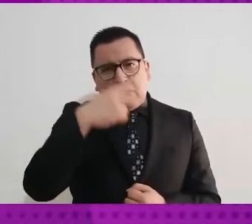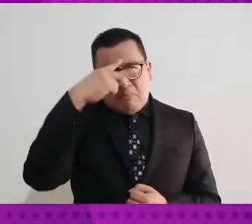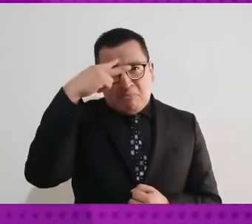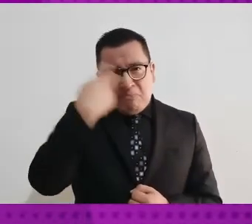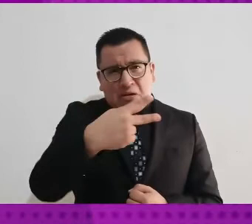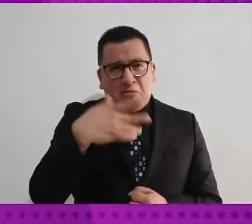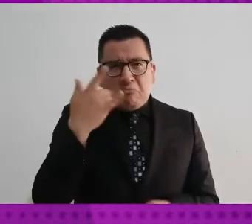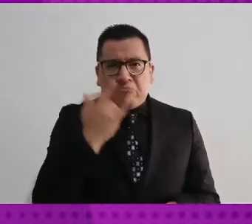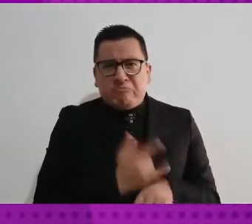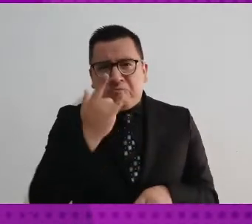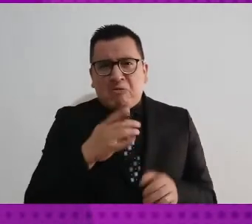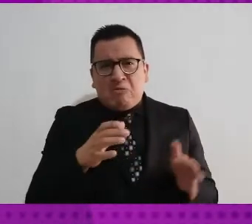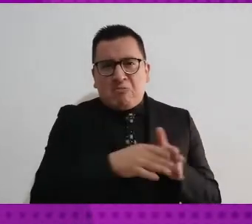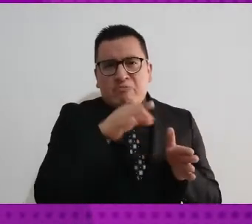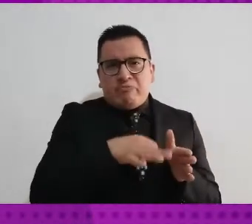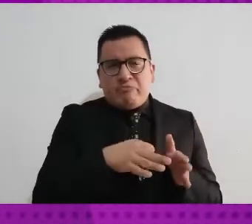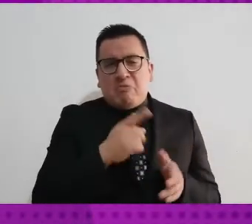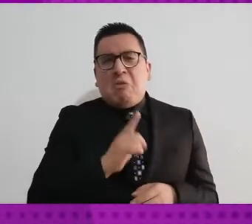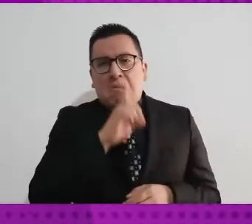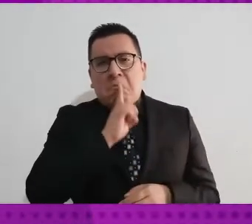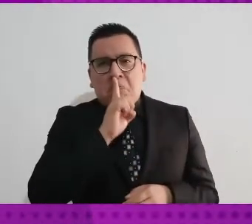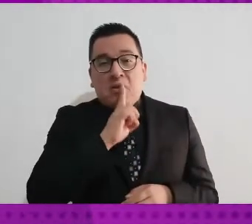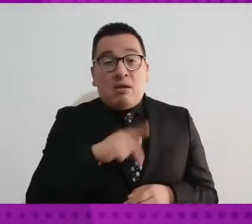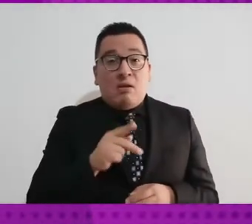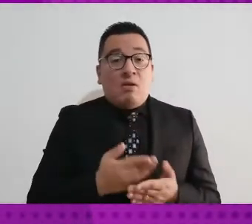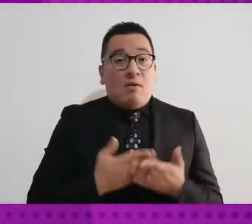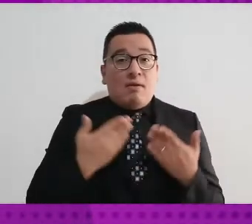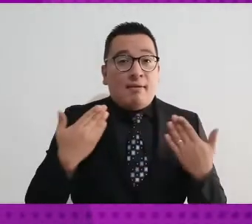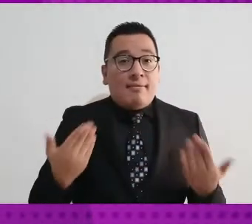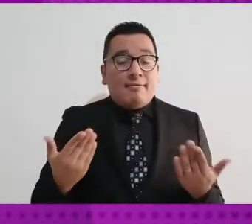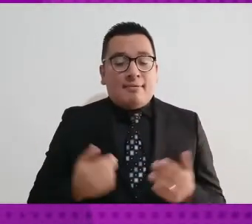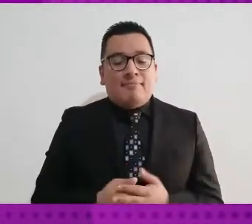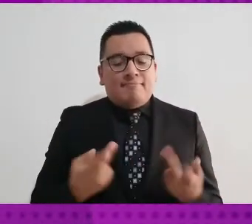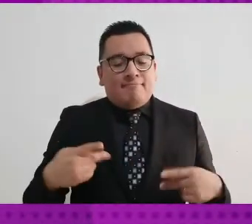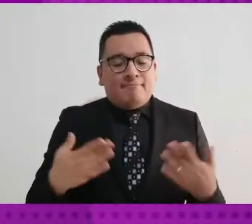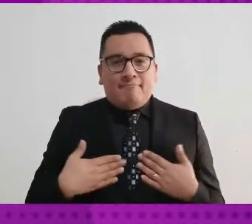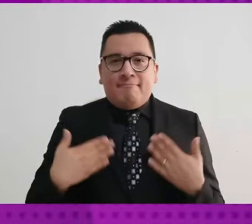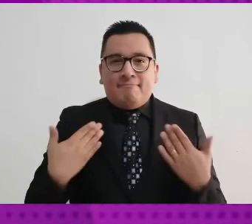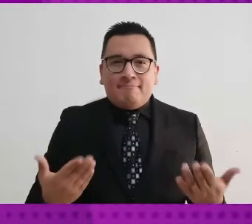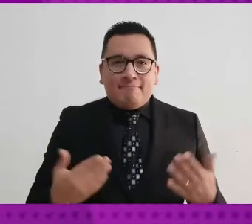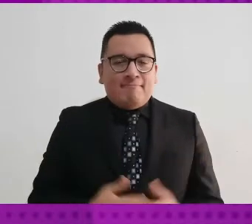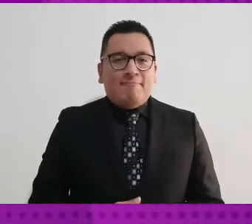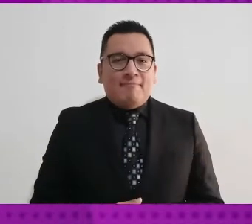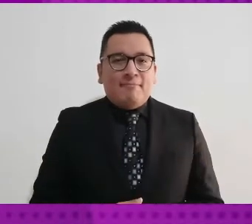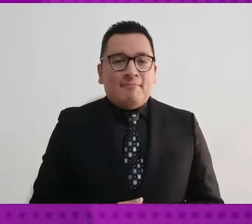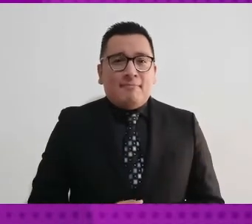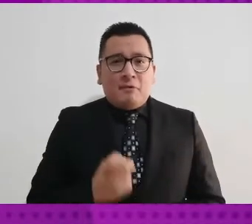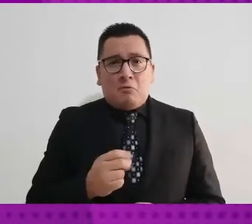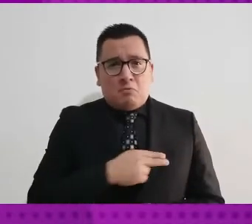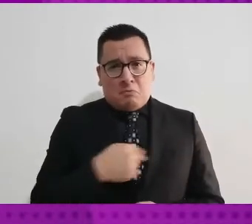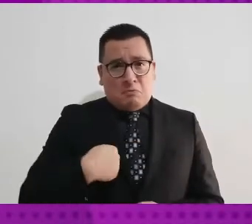referente mundial en certeza a las elecciones democráticas. Y eso no está dicho, obviamente, por la autoridad electoral. Hay